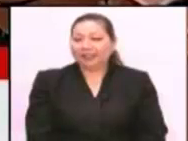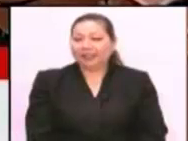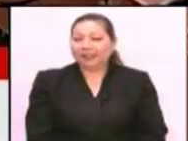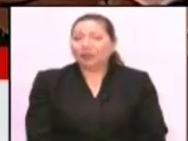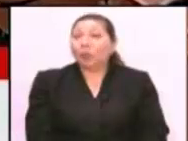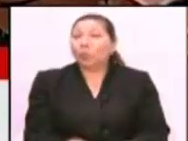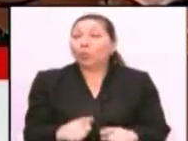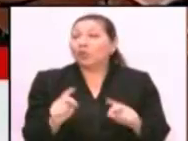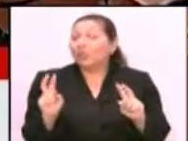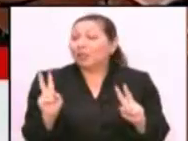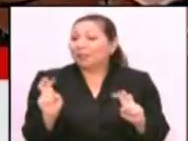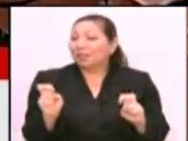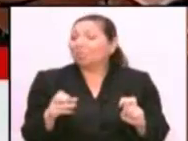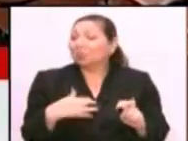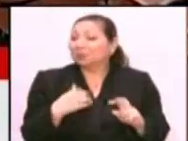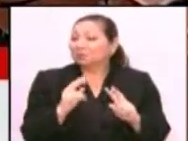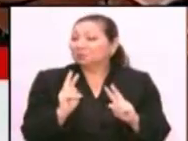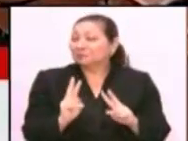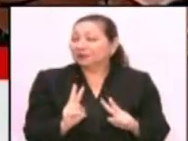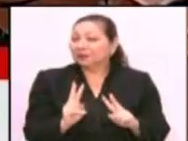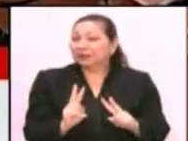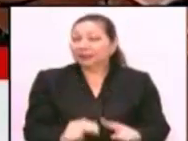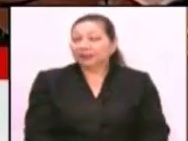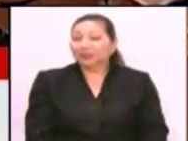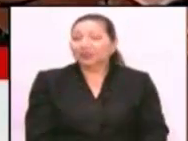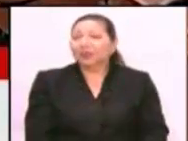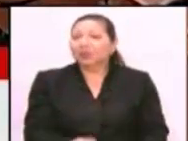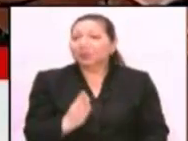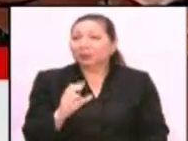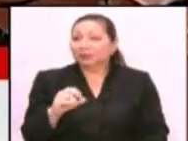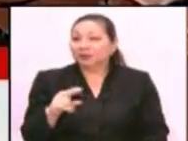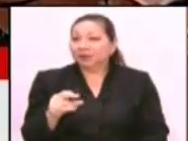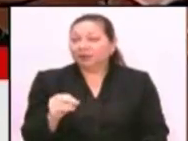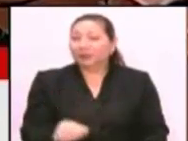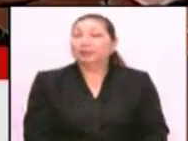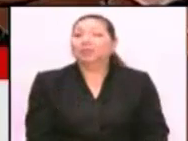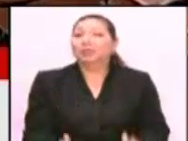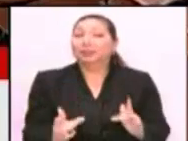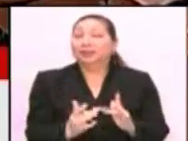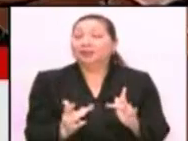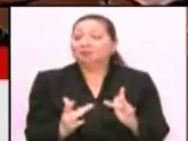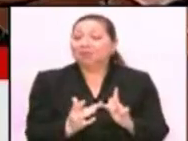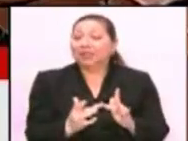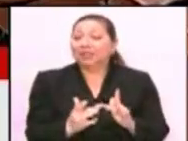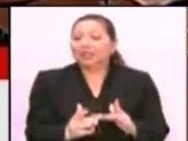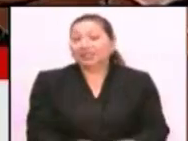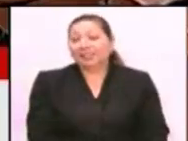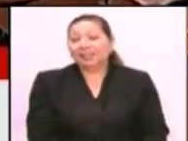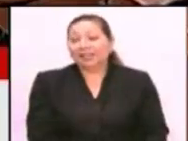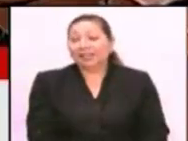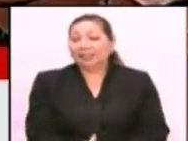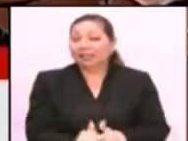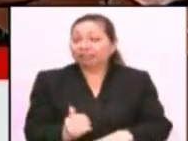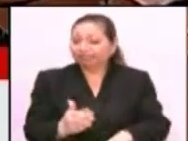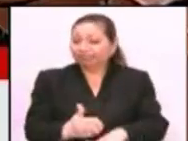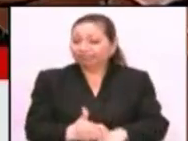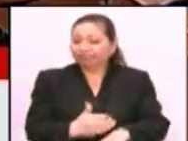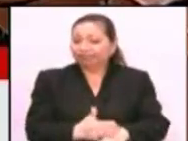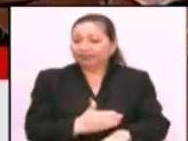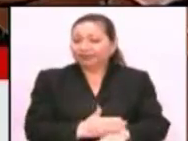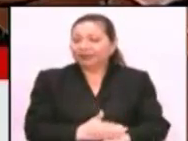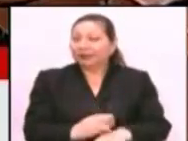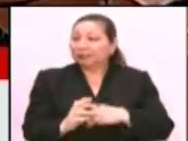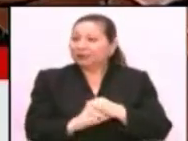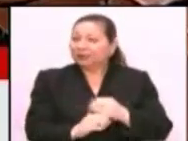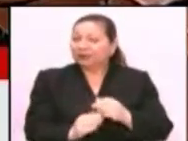En cuanto a temas, aquí pueden ver que los bonos de impacto que están en implementación o que se están desarrollando